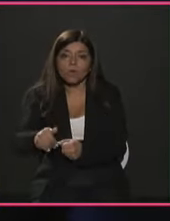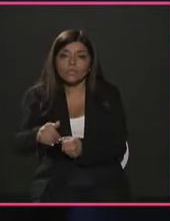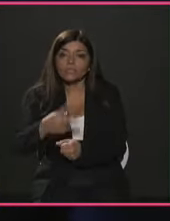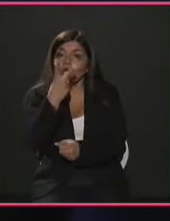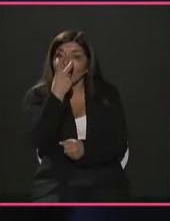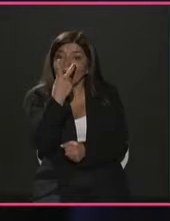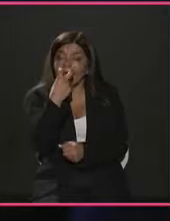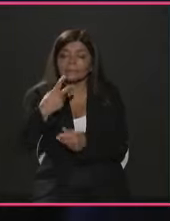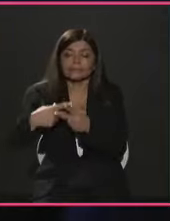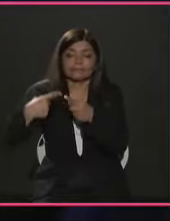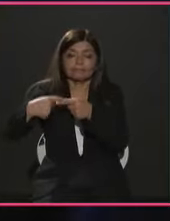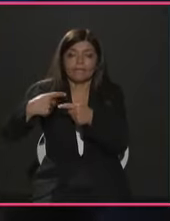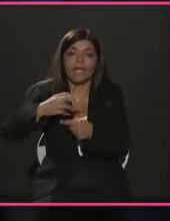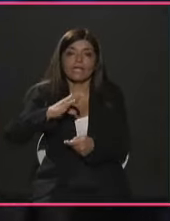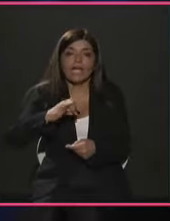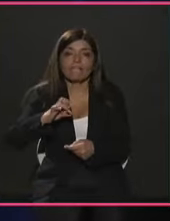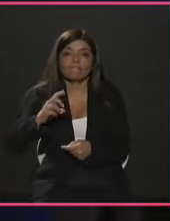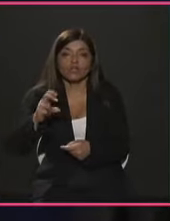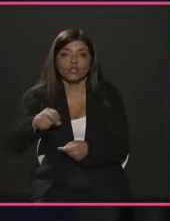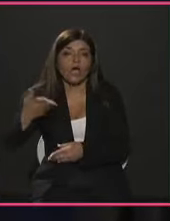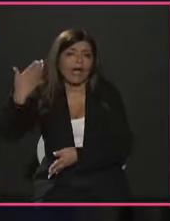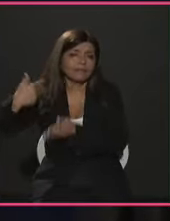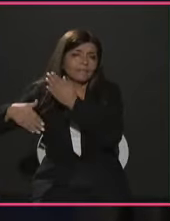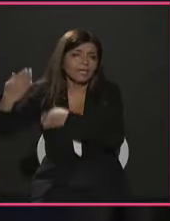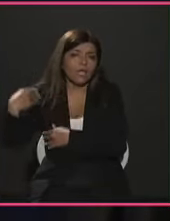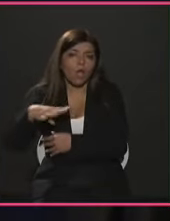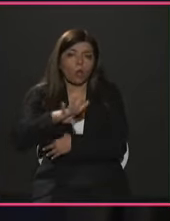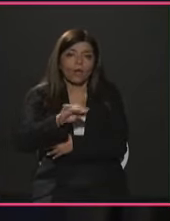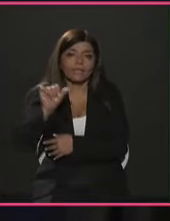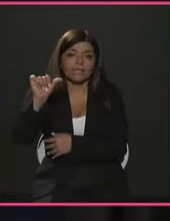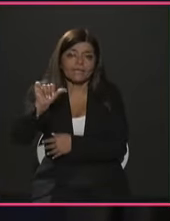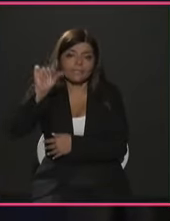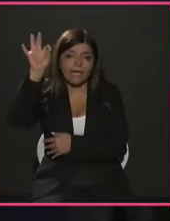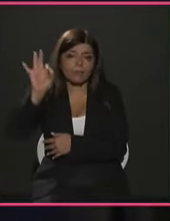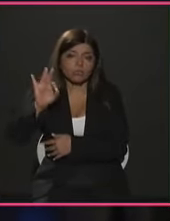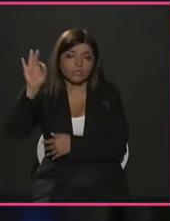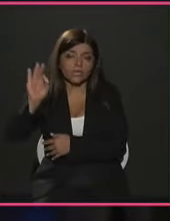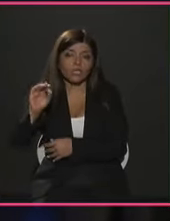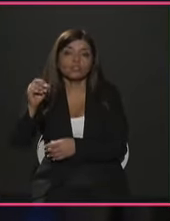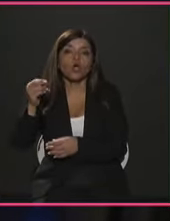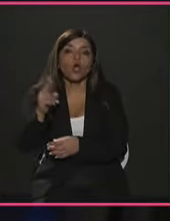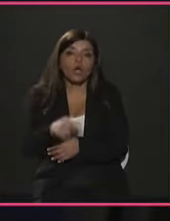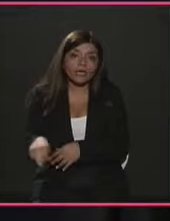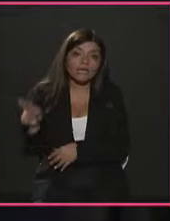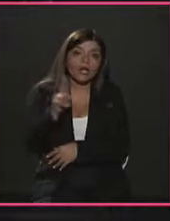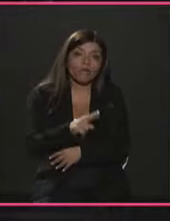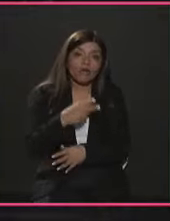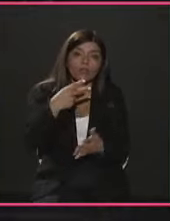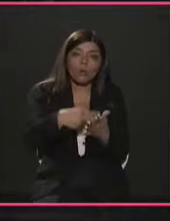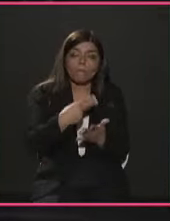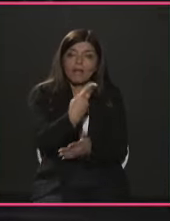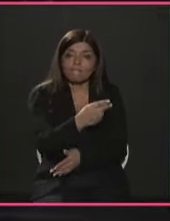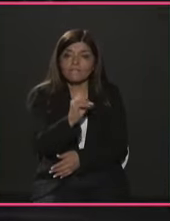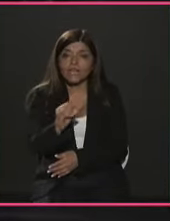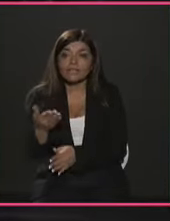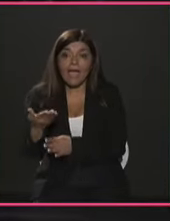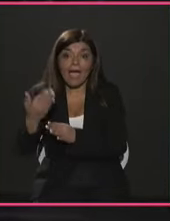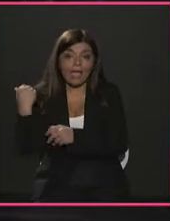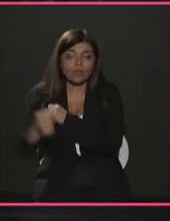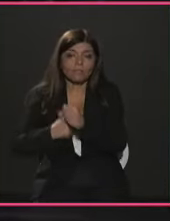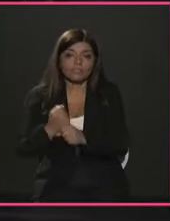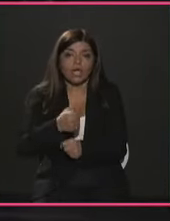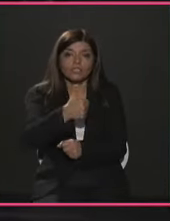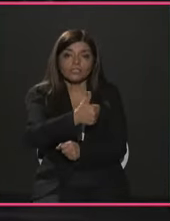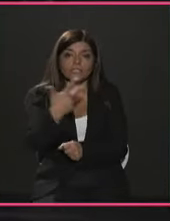con gas Esa es la historia pasada 46 renovable en el 2020 en el año pasado Ya fue 68 por renovable nuestra